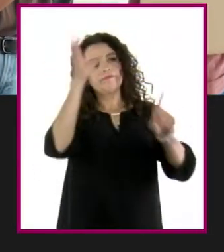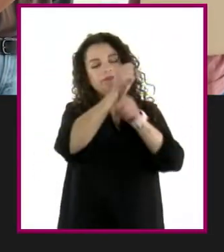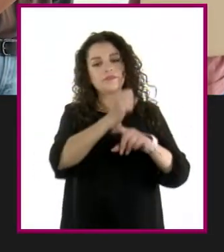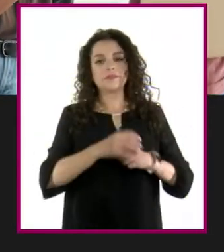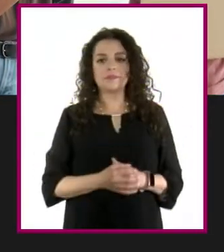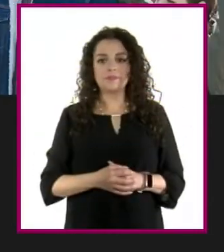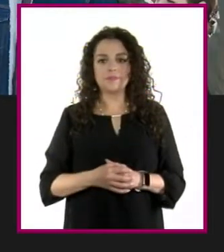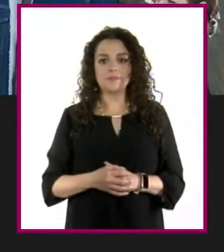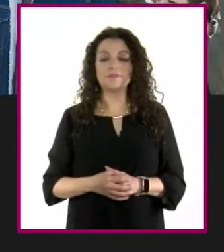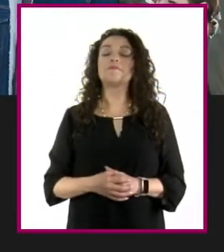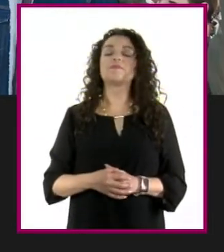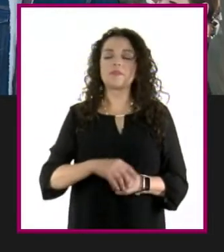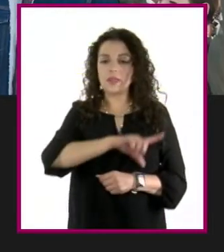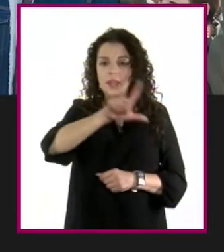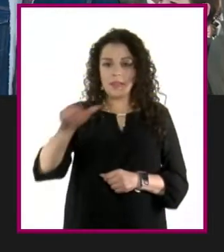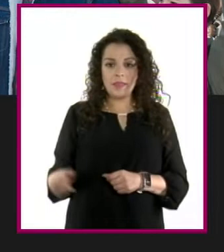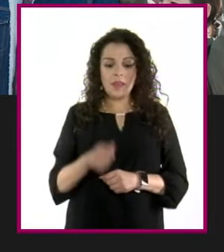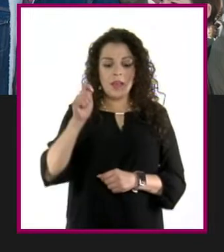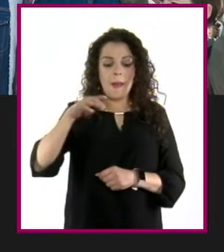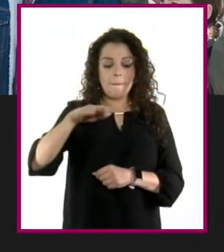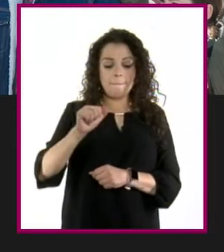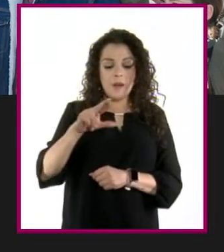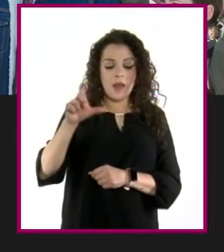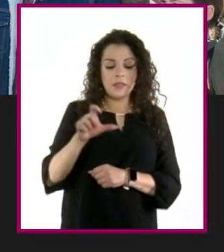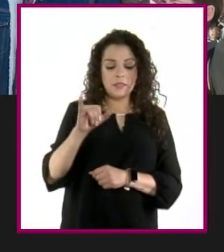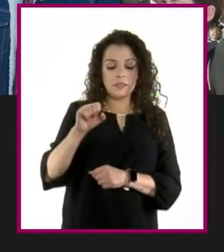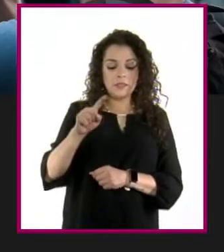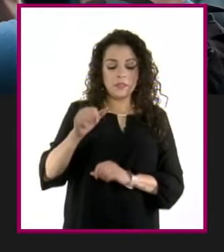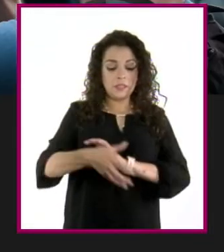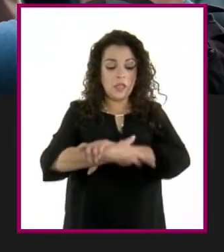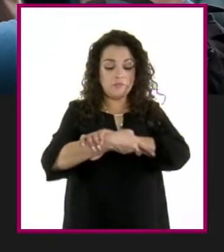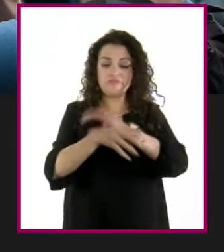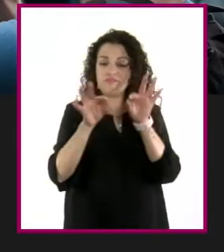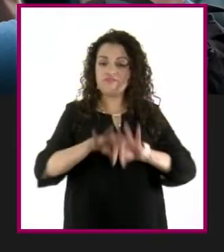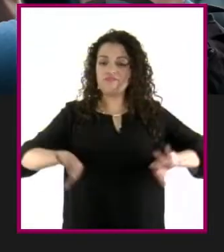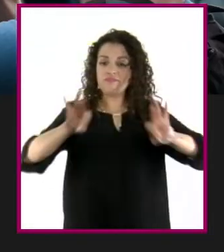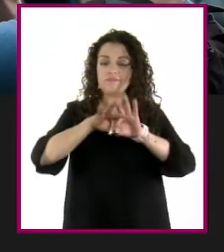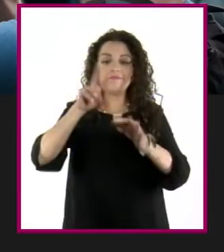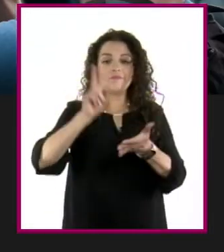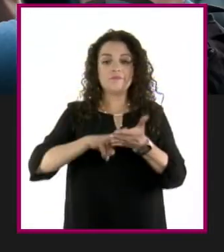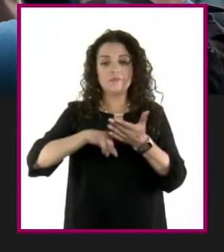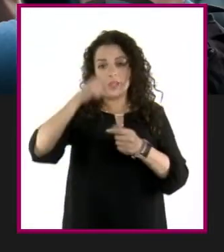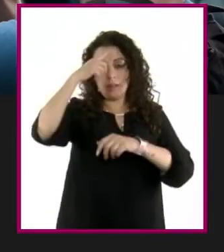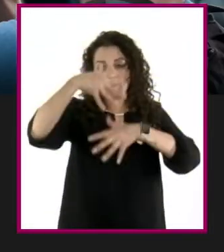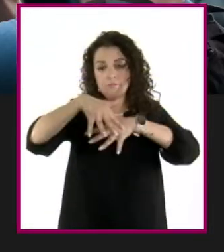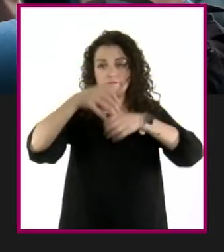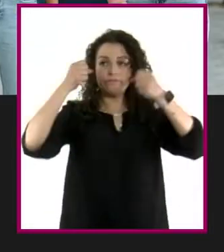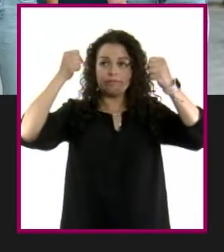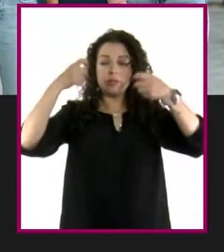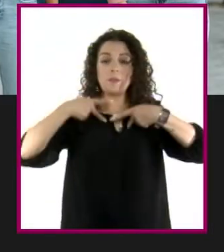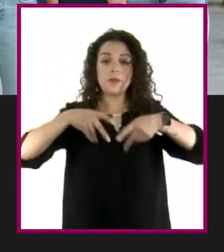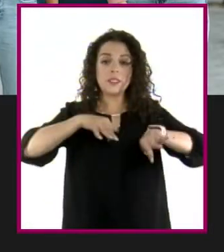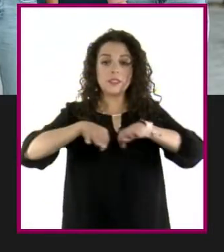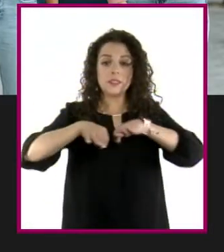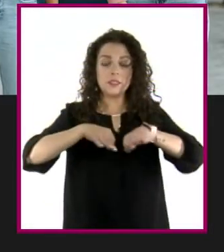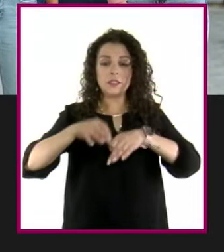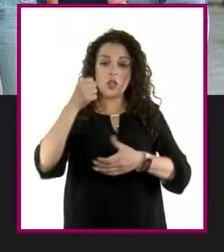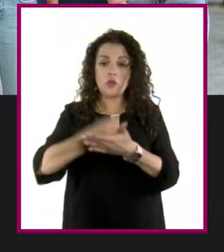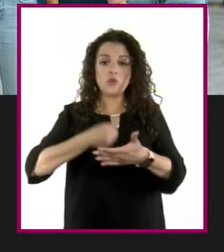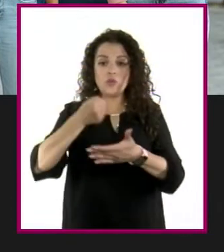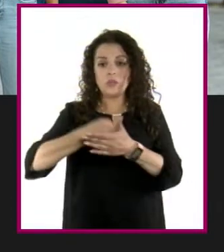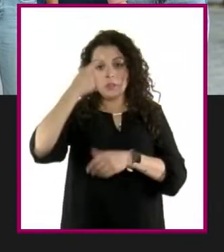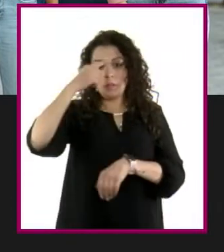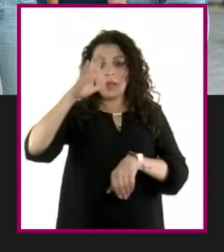con los marxistas, la solidaridad es un elemento indispensable y valioso en las protestas de los trabajadores y en la lucha por